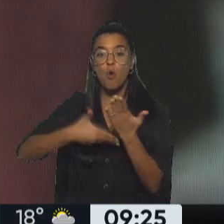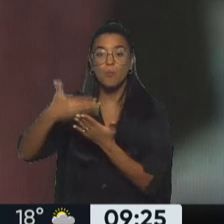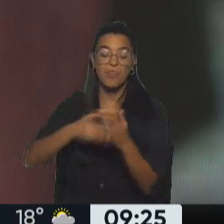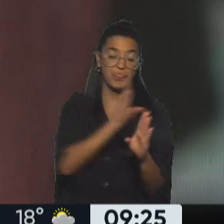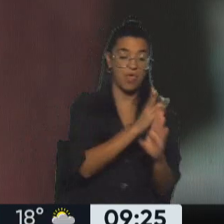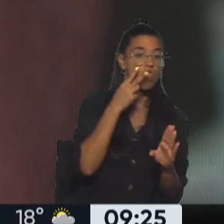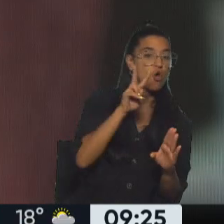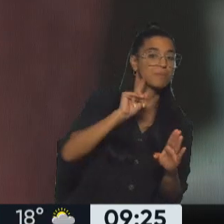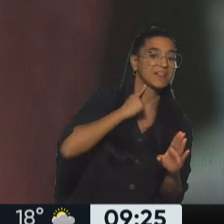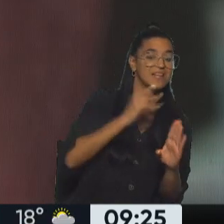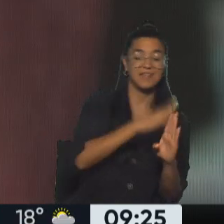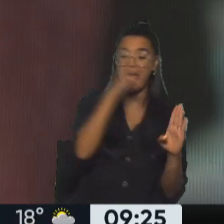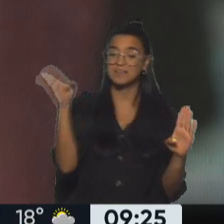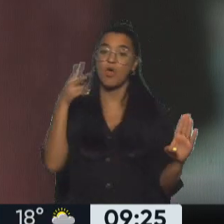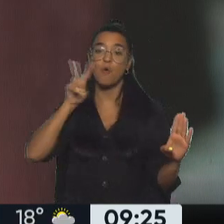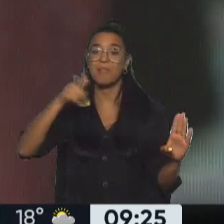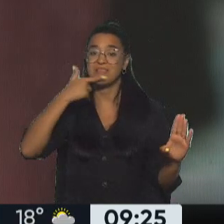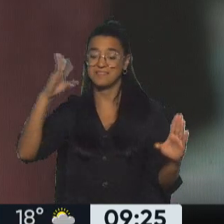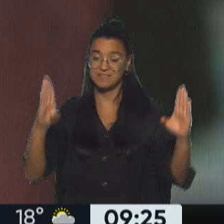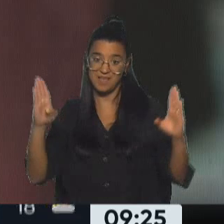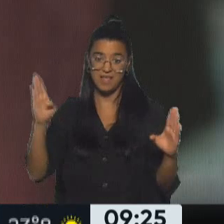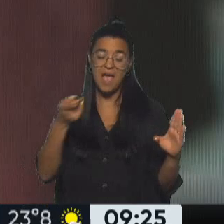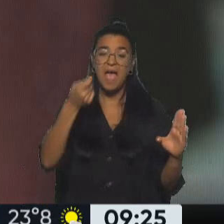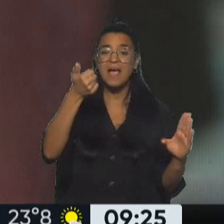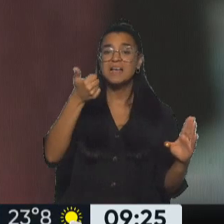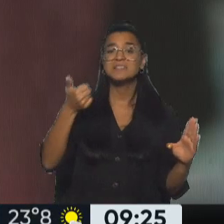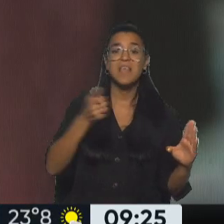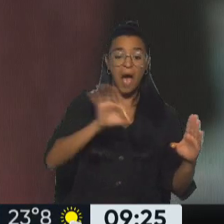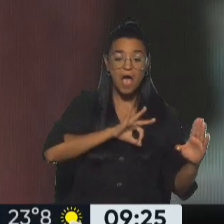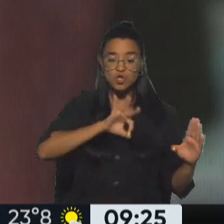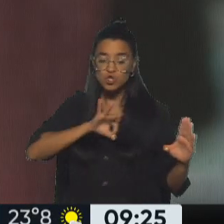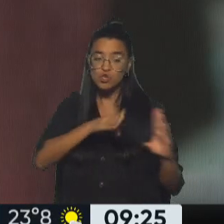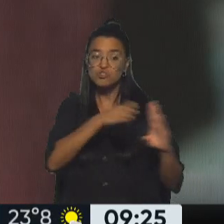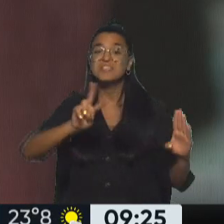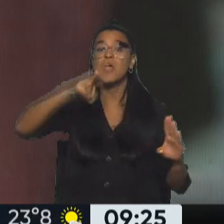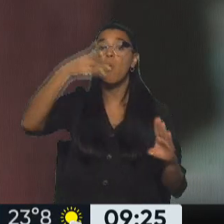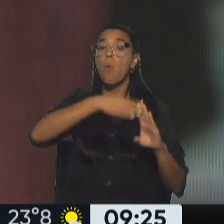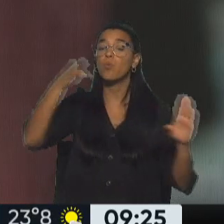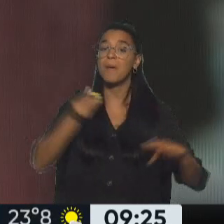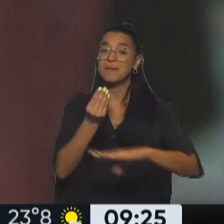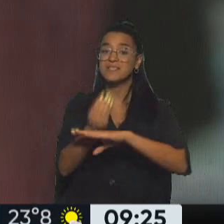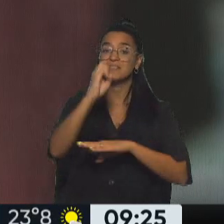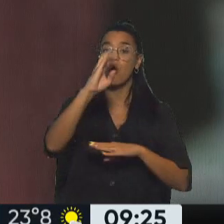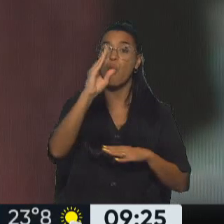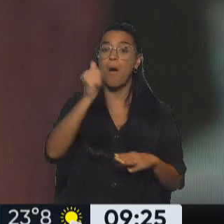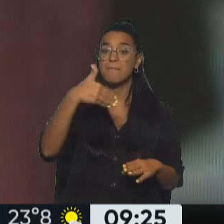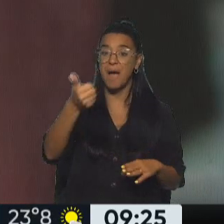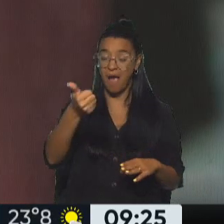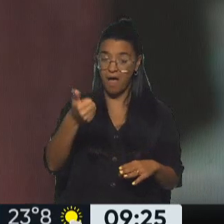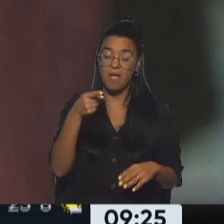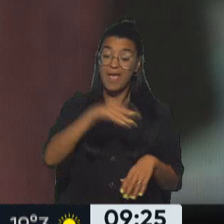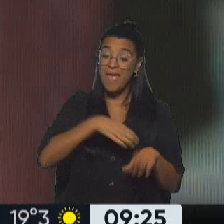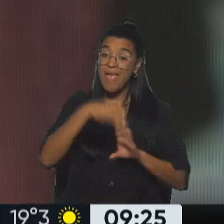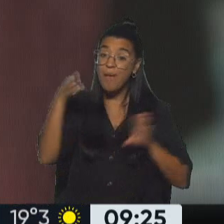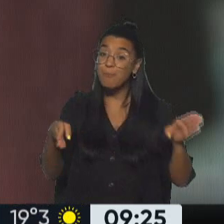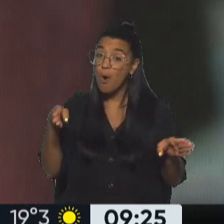2013 a 2017 es decir casi todos los años de la segunda presidencia de Obama tenemos que considerar que en esa época